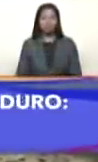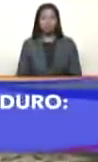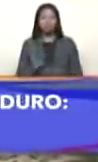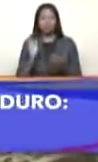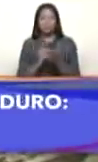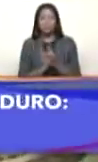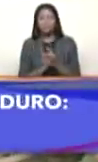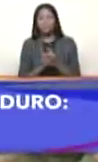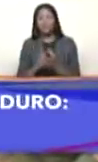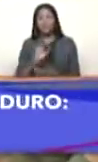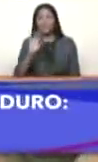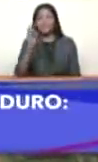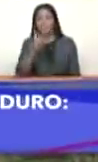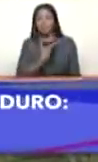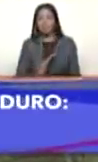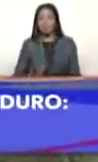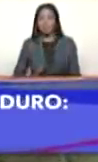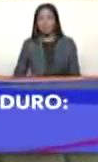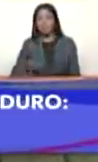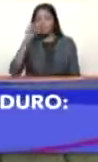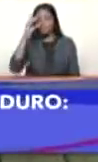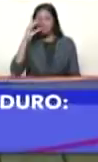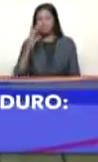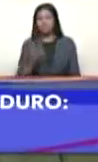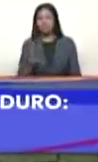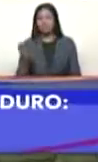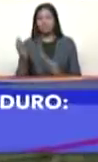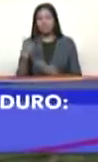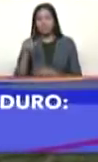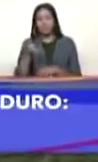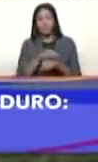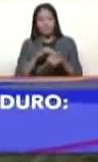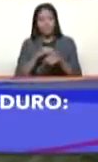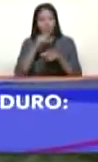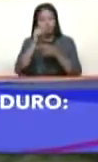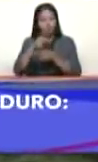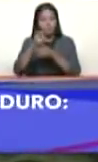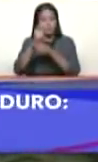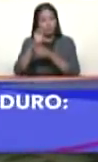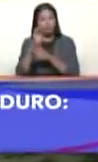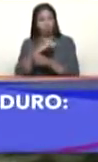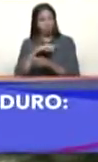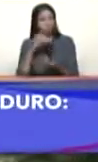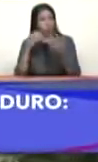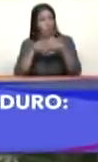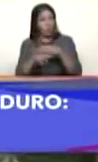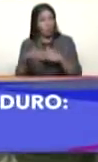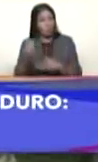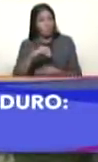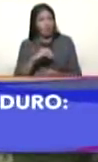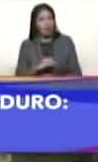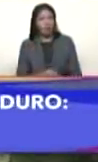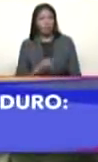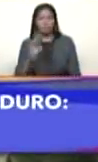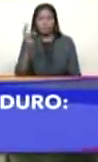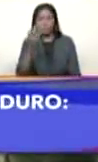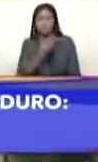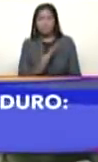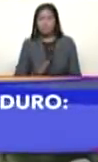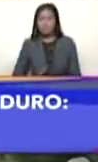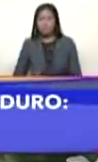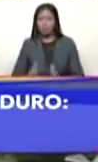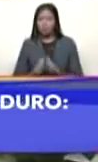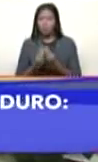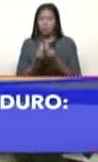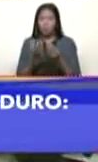Compañera vicepresidenta, compañero Dante, vamos a involucrarnos, vicepresidenta, junto a los